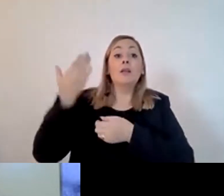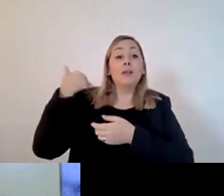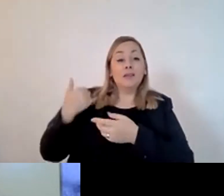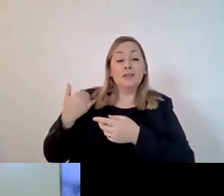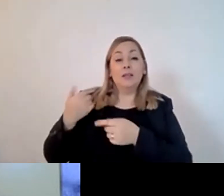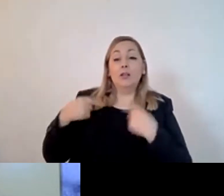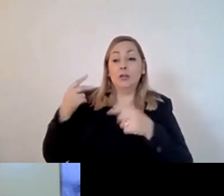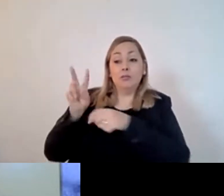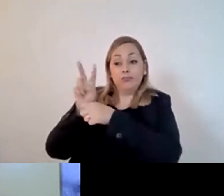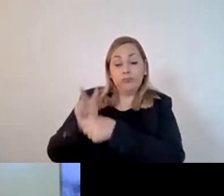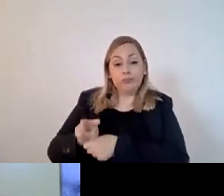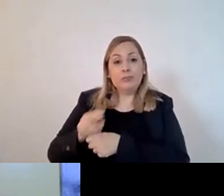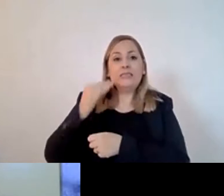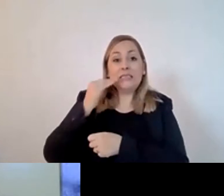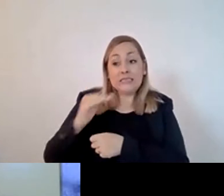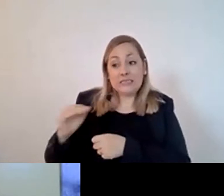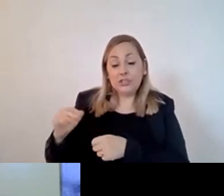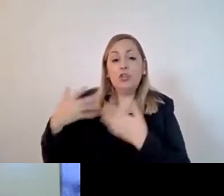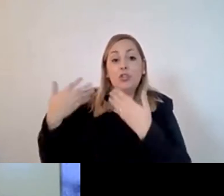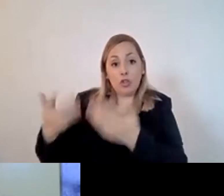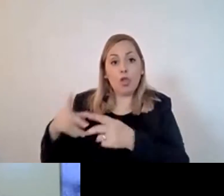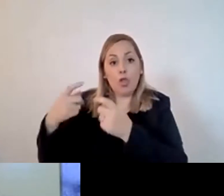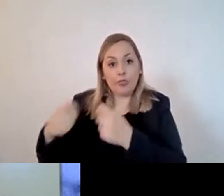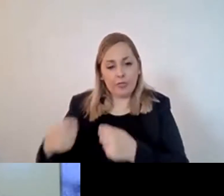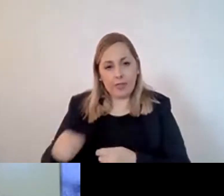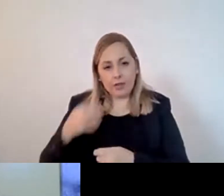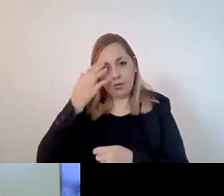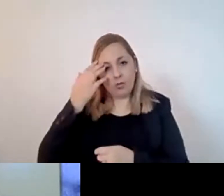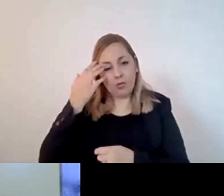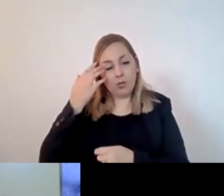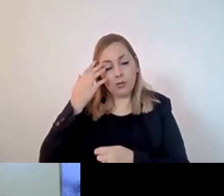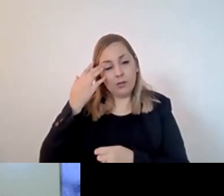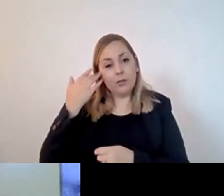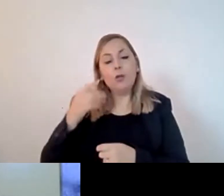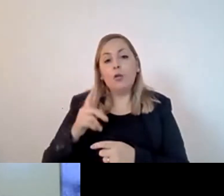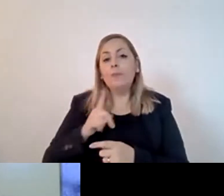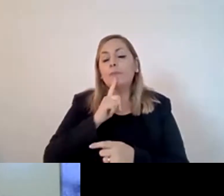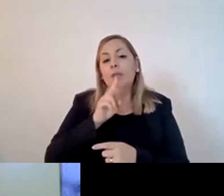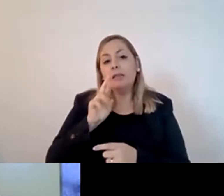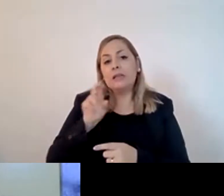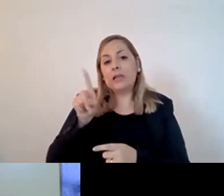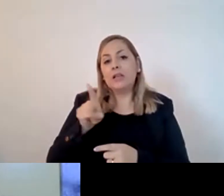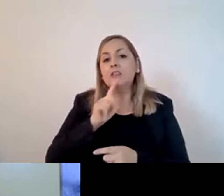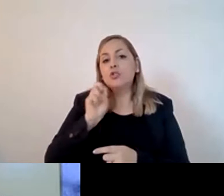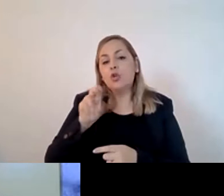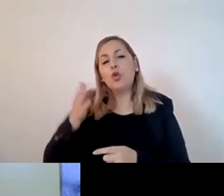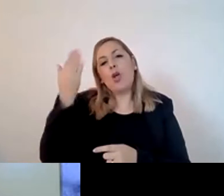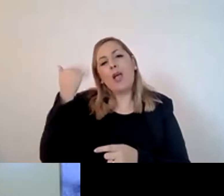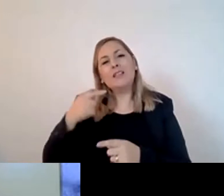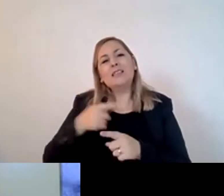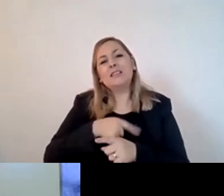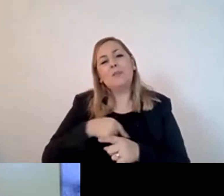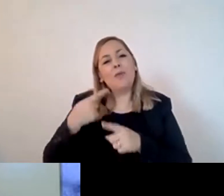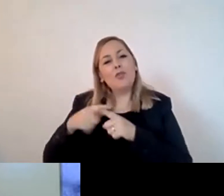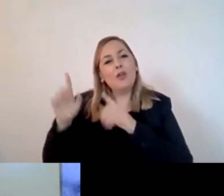seguimiento con niños que habían sido diagnosticados de trastorno, en esa época se llamaba de esa manera,